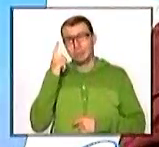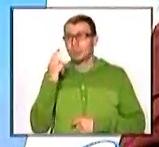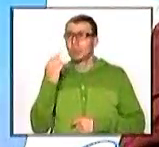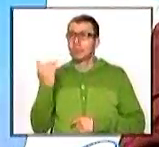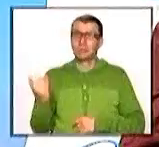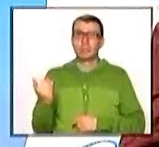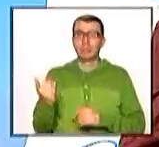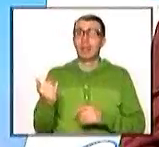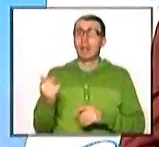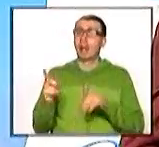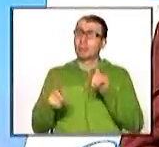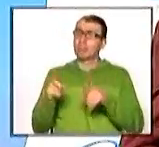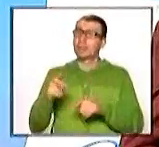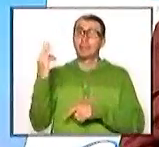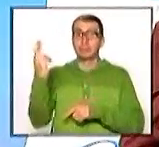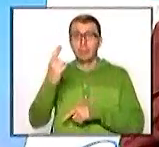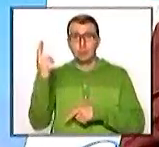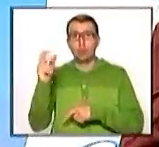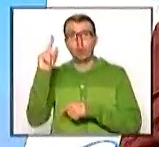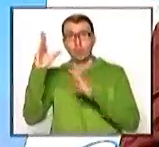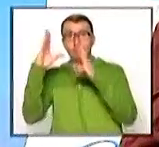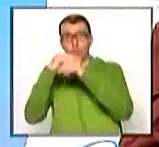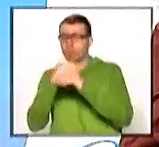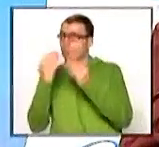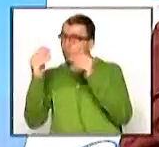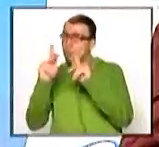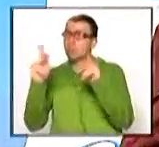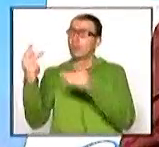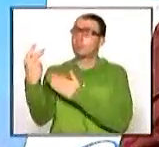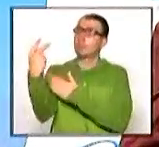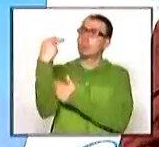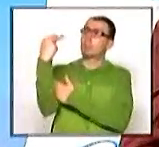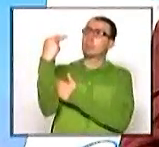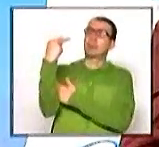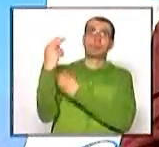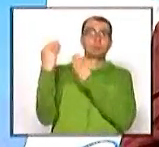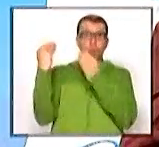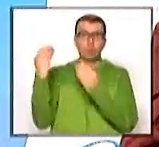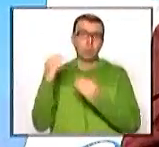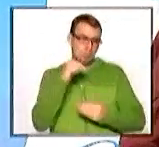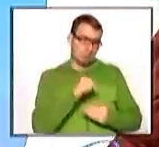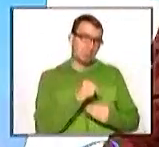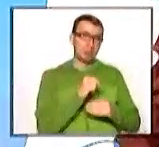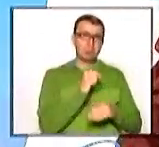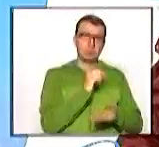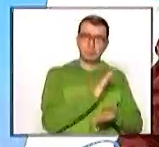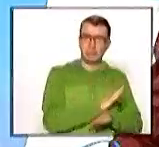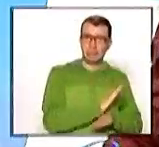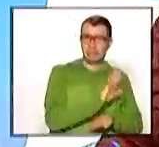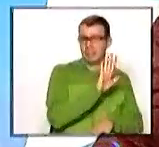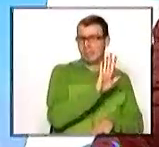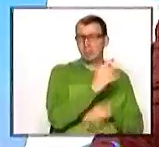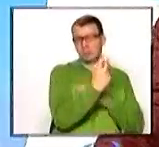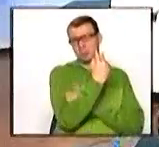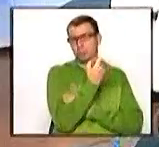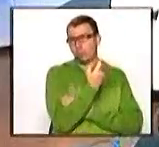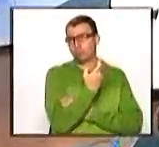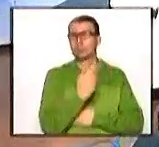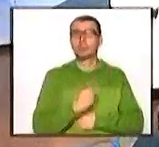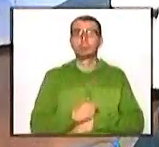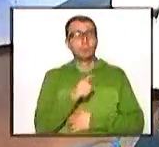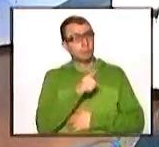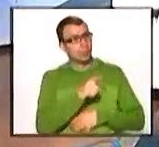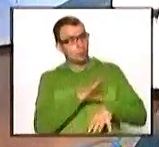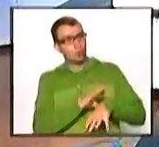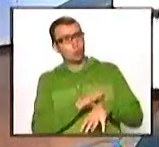quienes ven el programa en repetición a las 11 de la noche, porque así nos lo hacen saber. Doctor Jorge Enrique Rojas, bienvenido, buenas tardes.